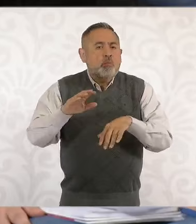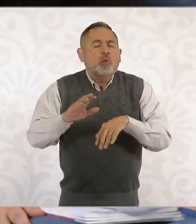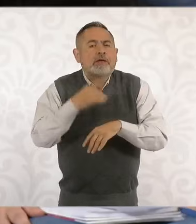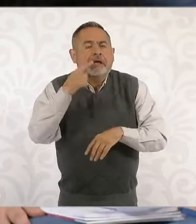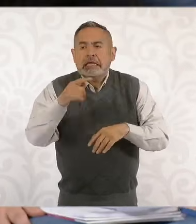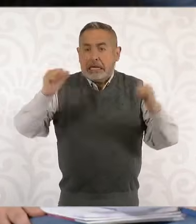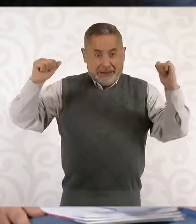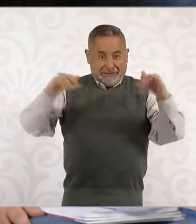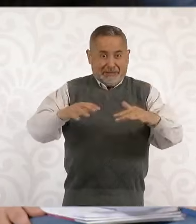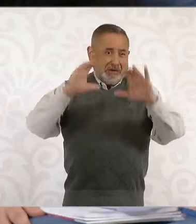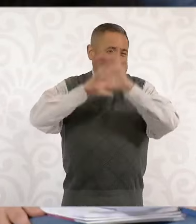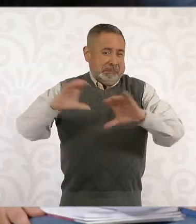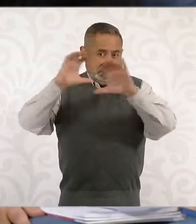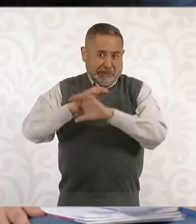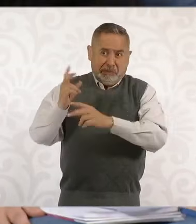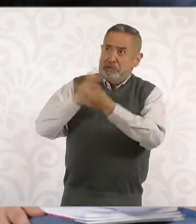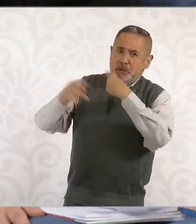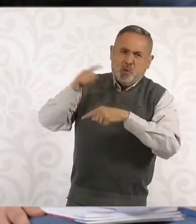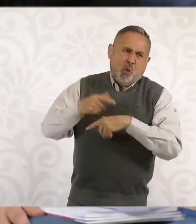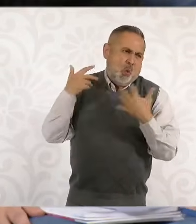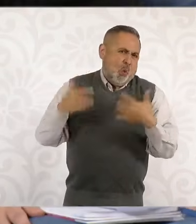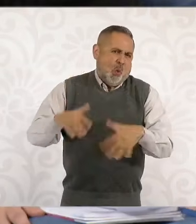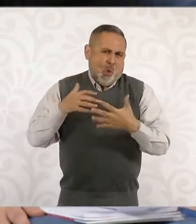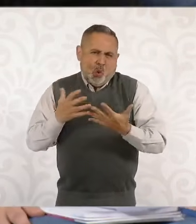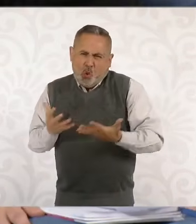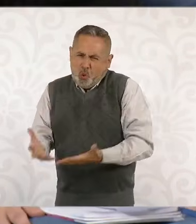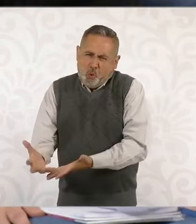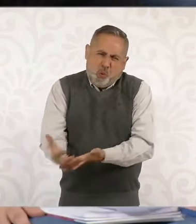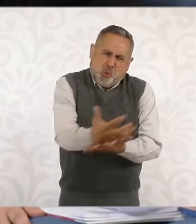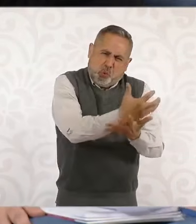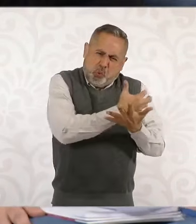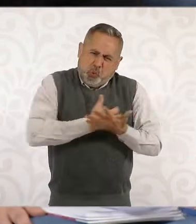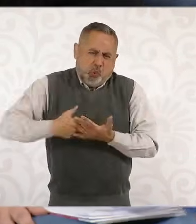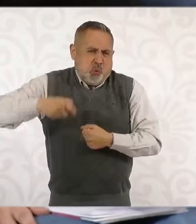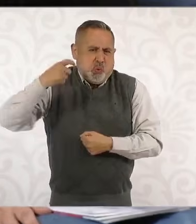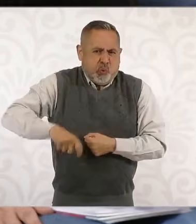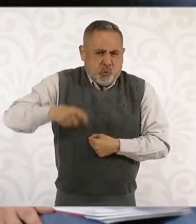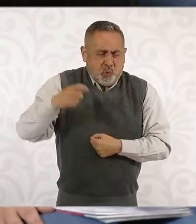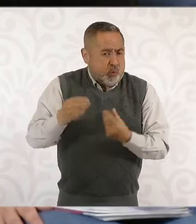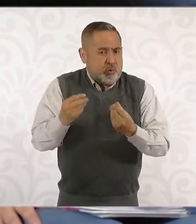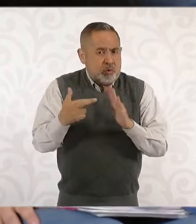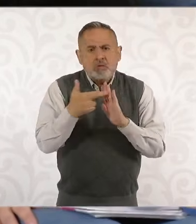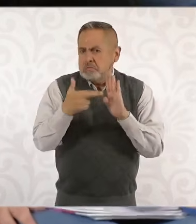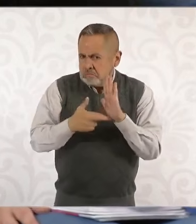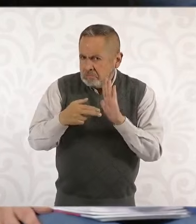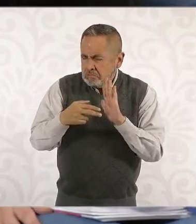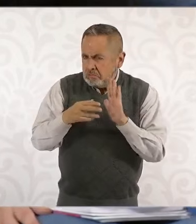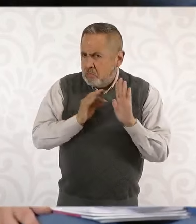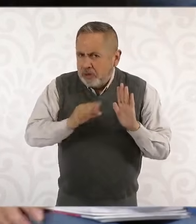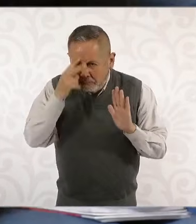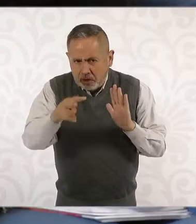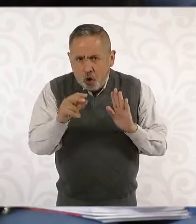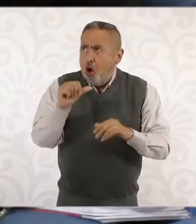los conciertos es una de las que genera mayores ingresos en el mundo. Sí puede ser regulada en México. Ese